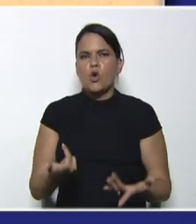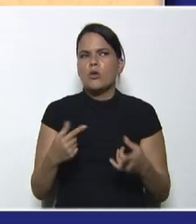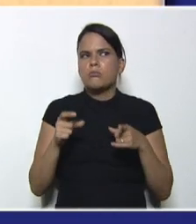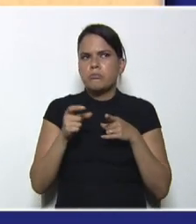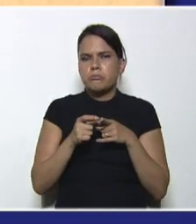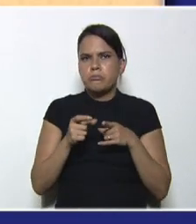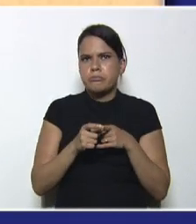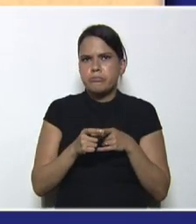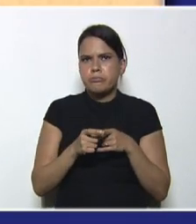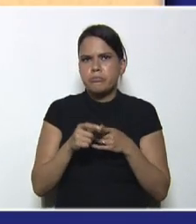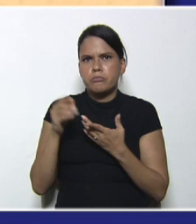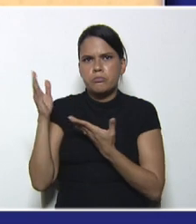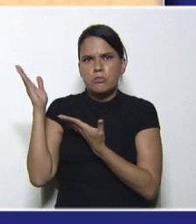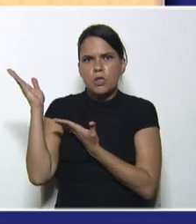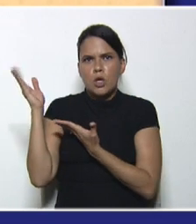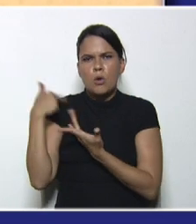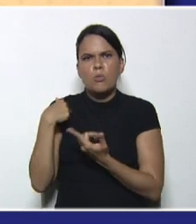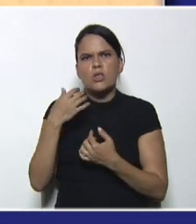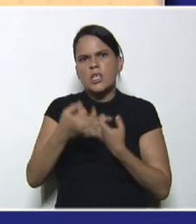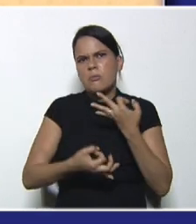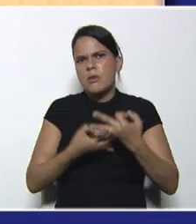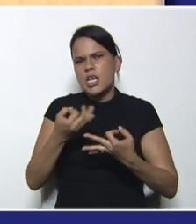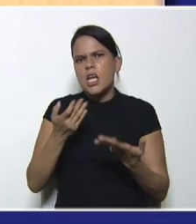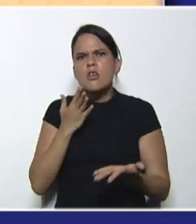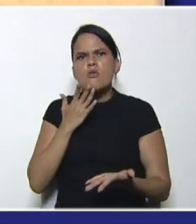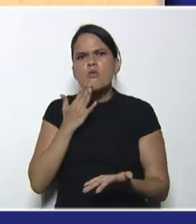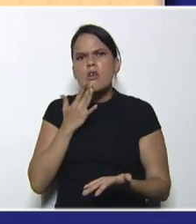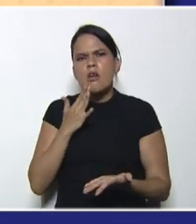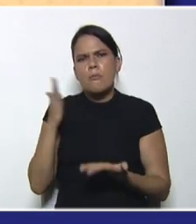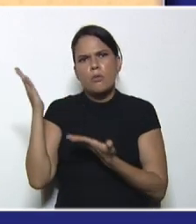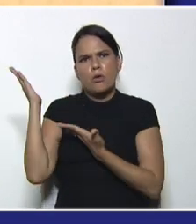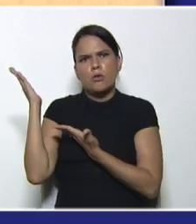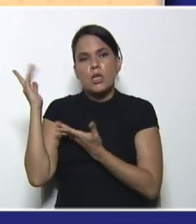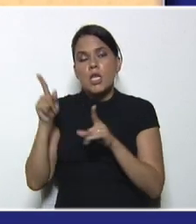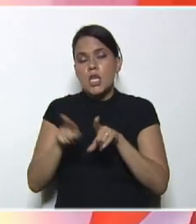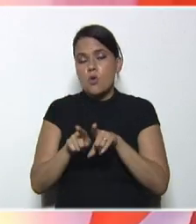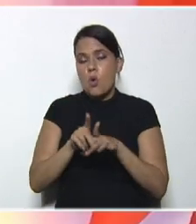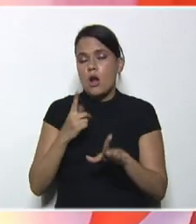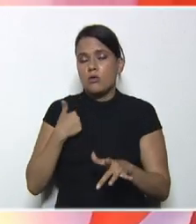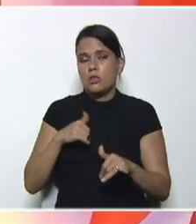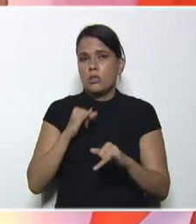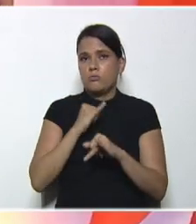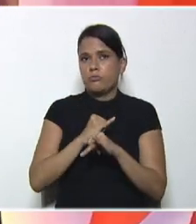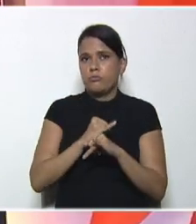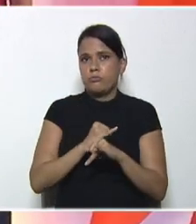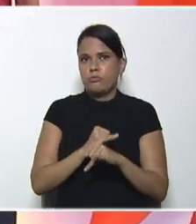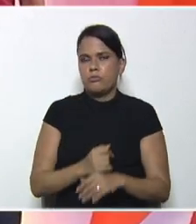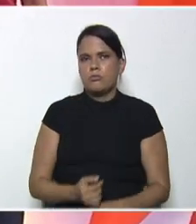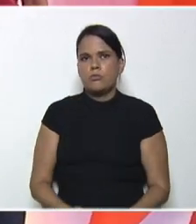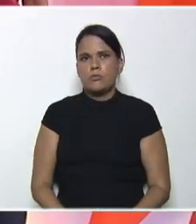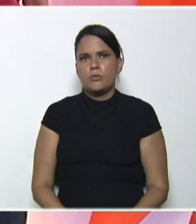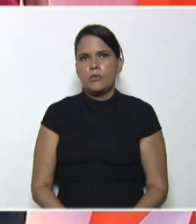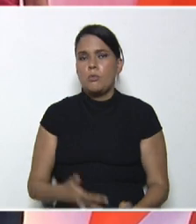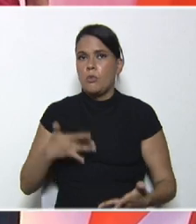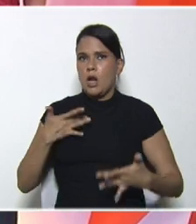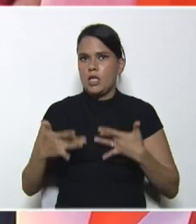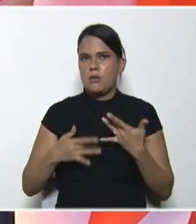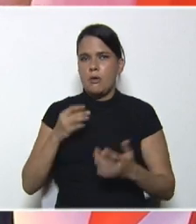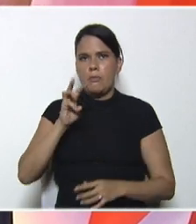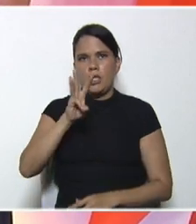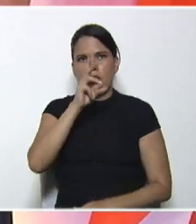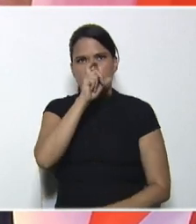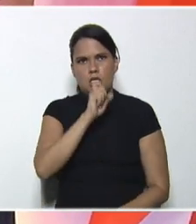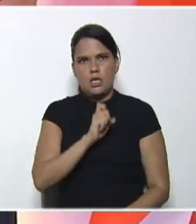en la parte de la nomenclatura y un ejemplo, igualmente lo tienen en la página web. Ahora vamos con las actividades para 3er